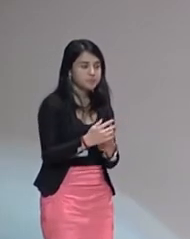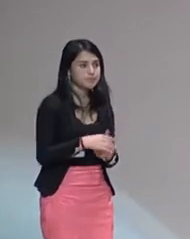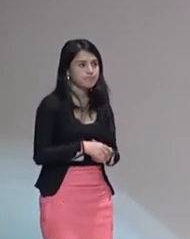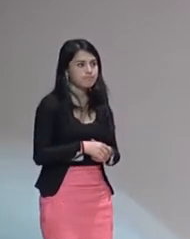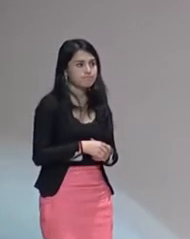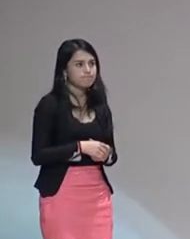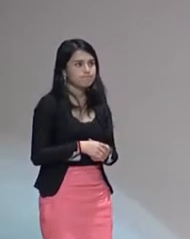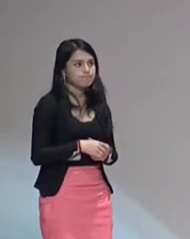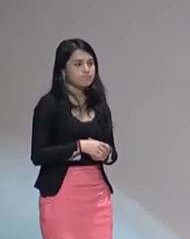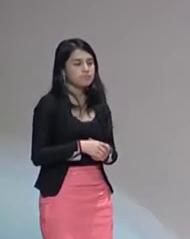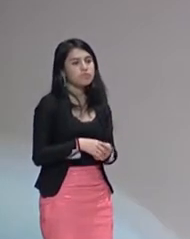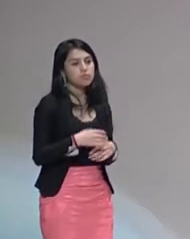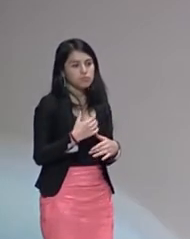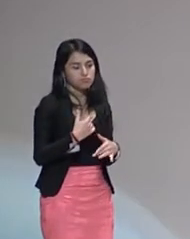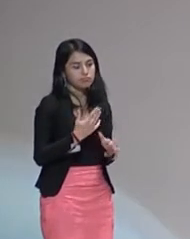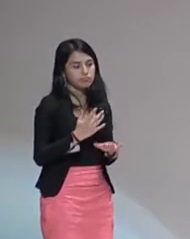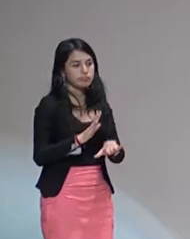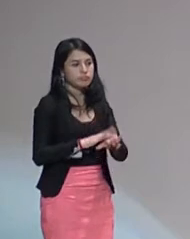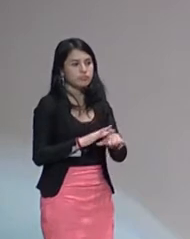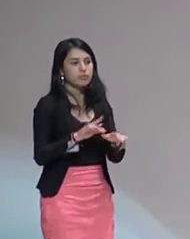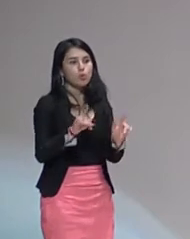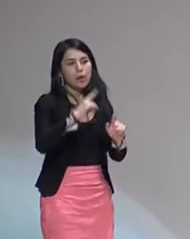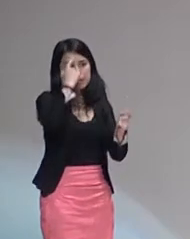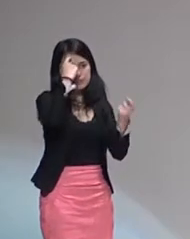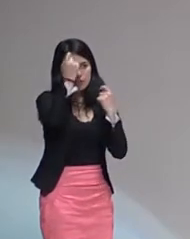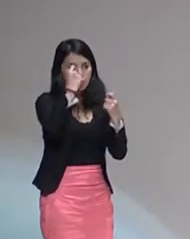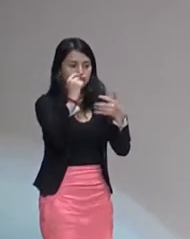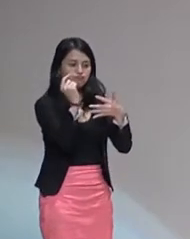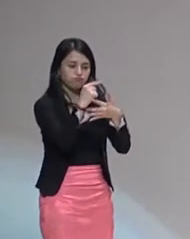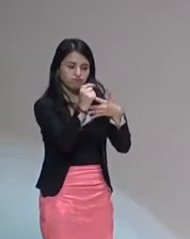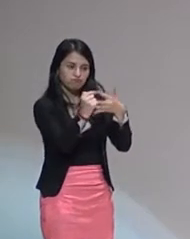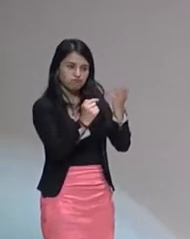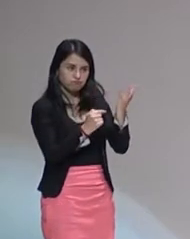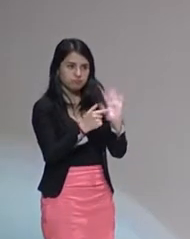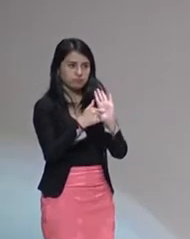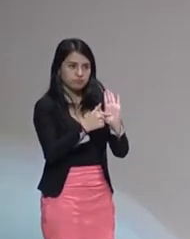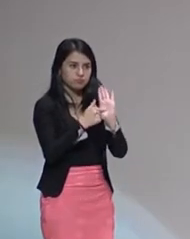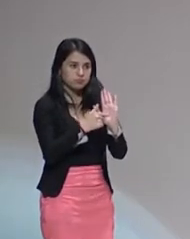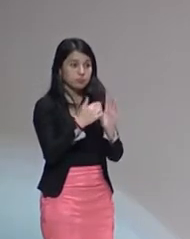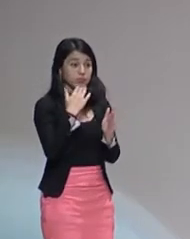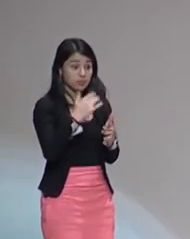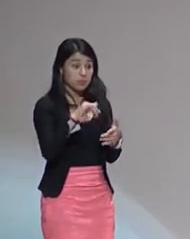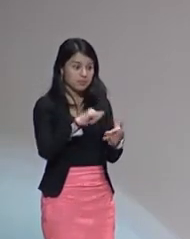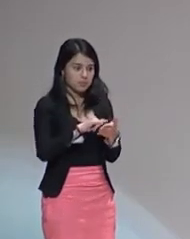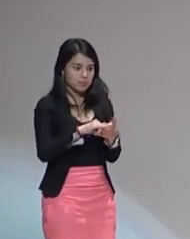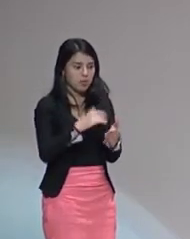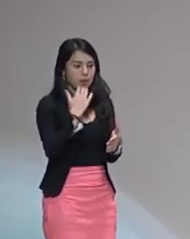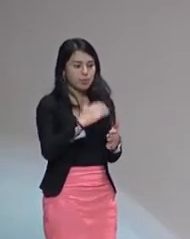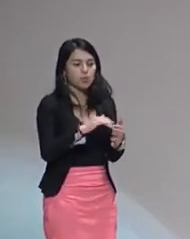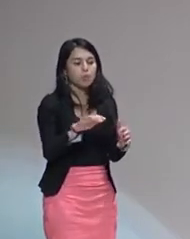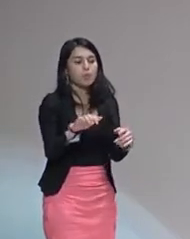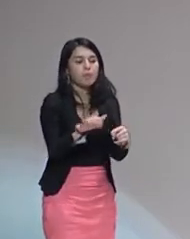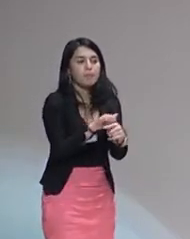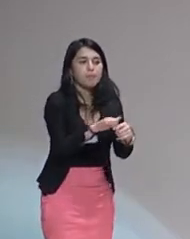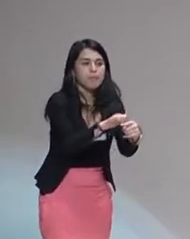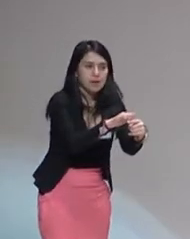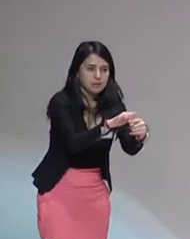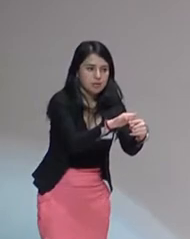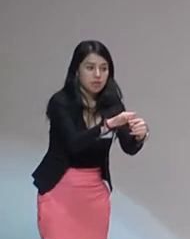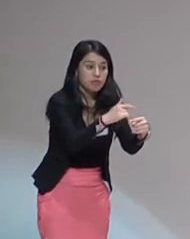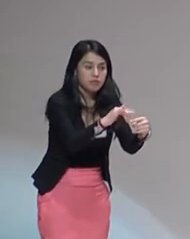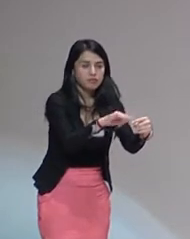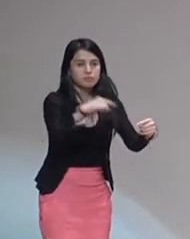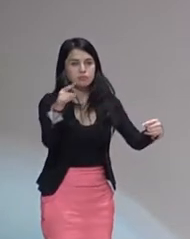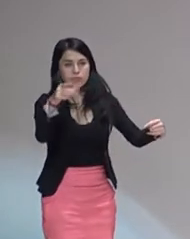voy a iniciar señalando estrategias, para partir de lo práctico a lo